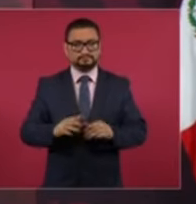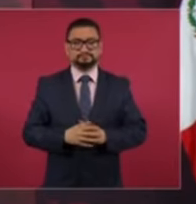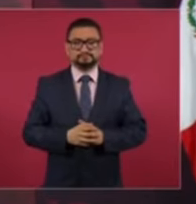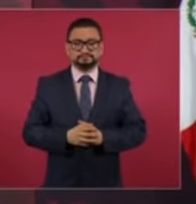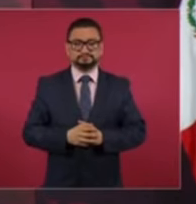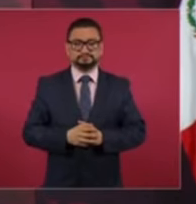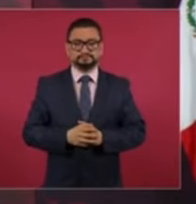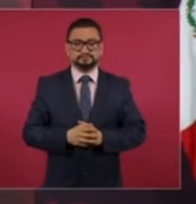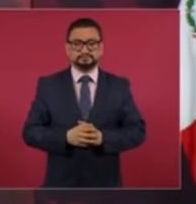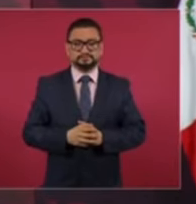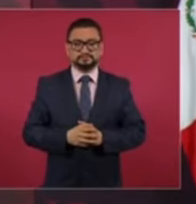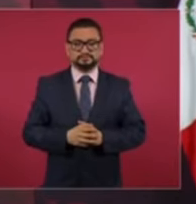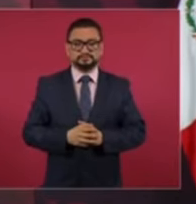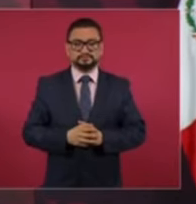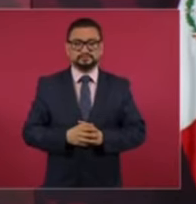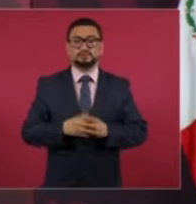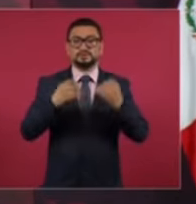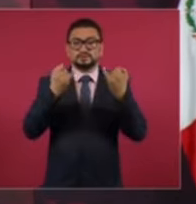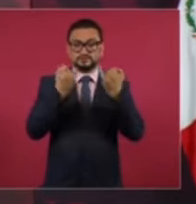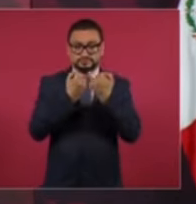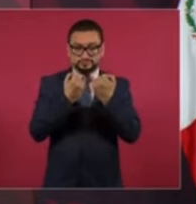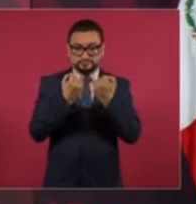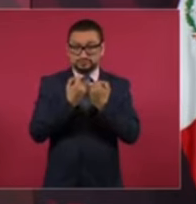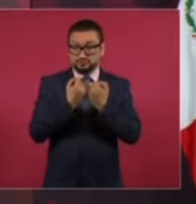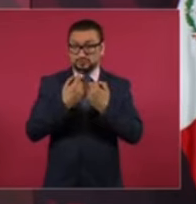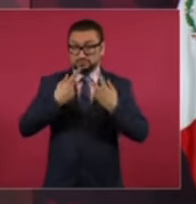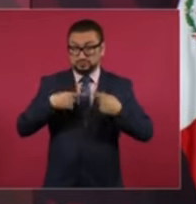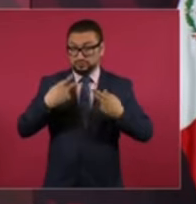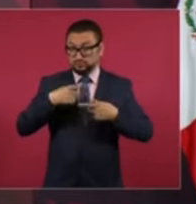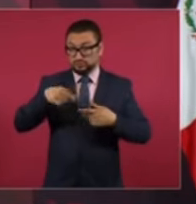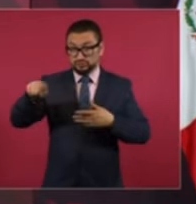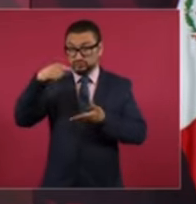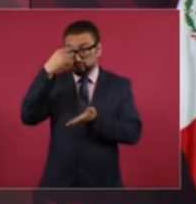y el respeto a los no creyentes.